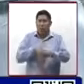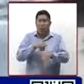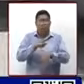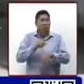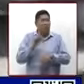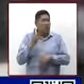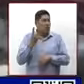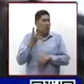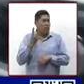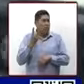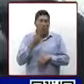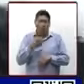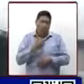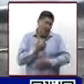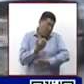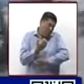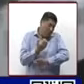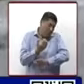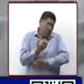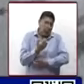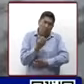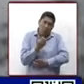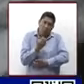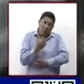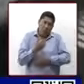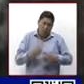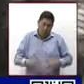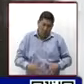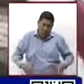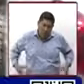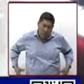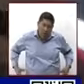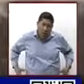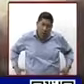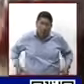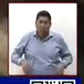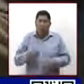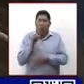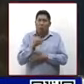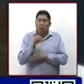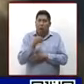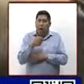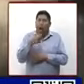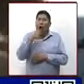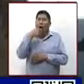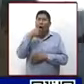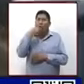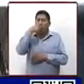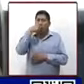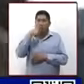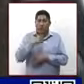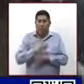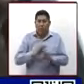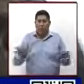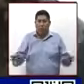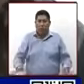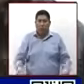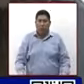solo tenías que darle la leche, mamadera, el pañal y darle de comer en la boca nada más.